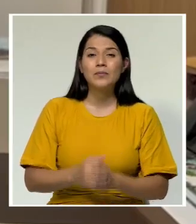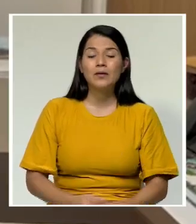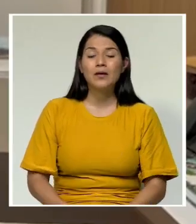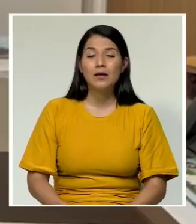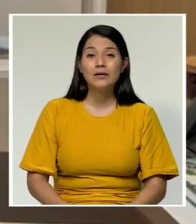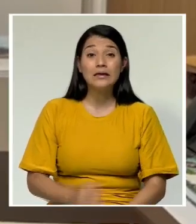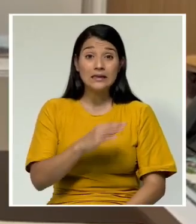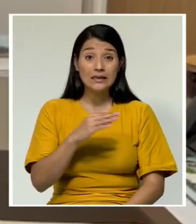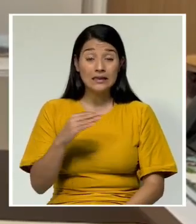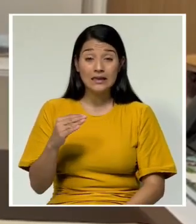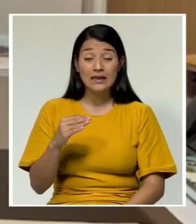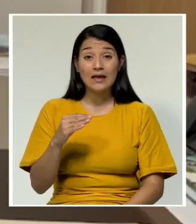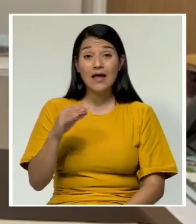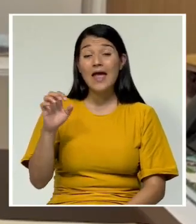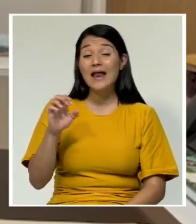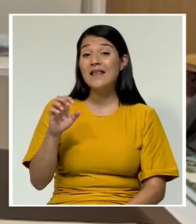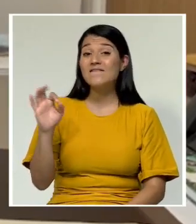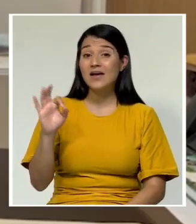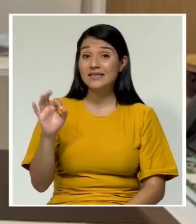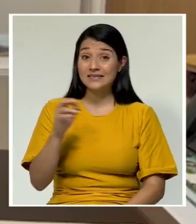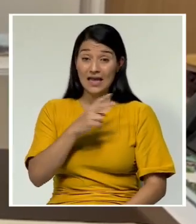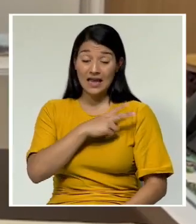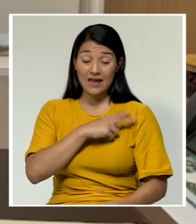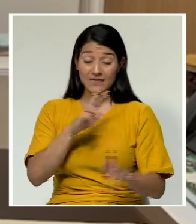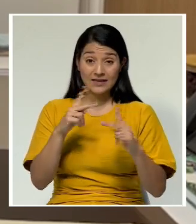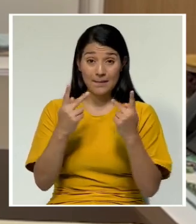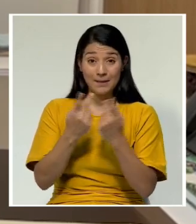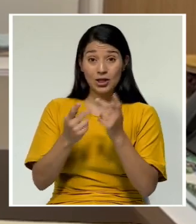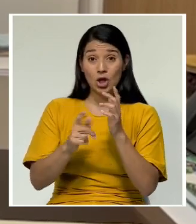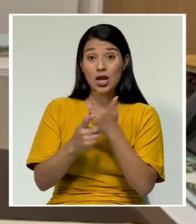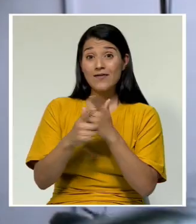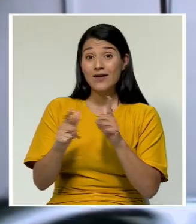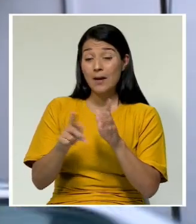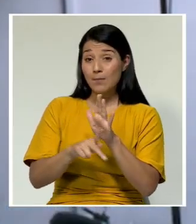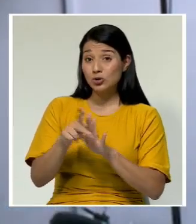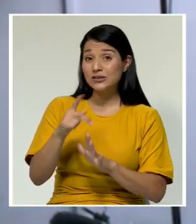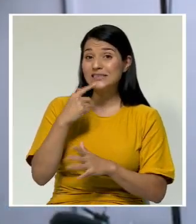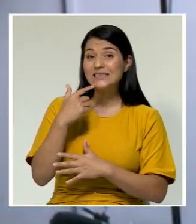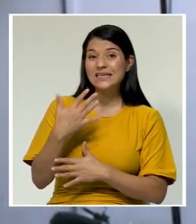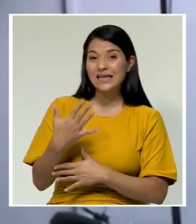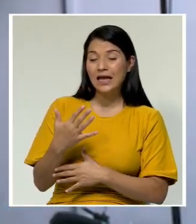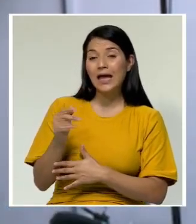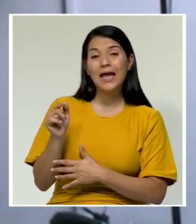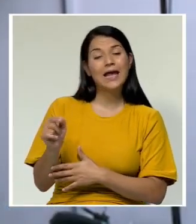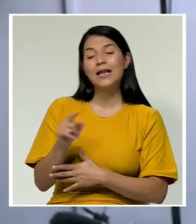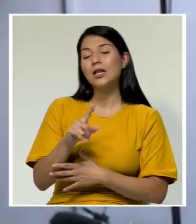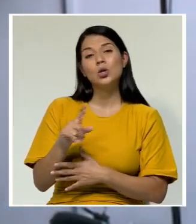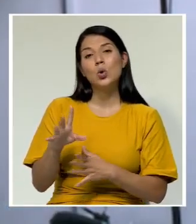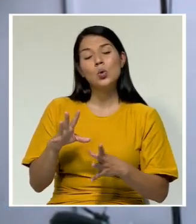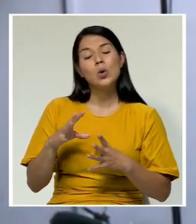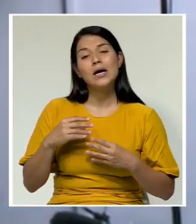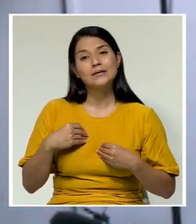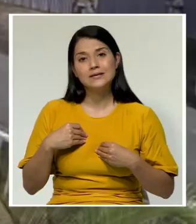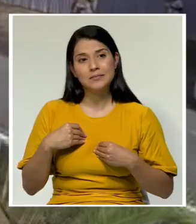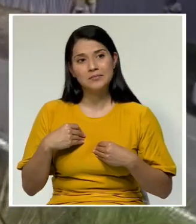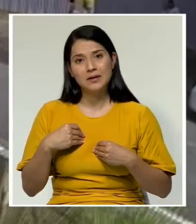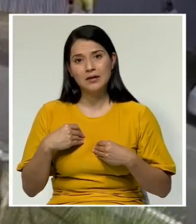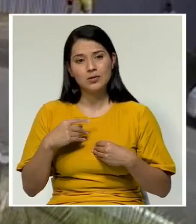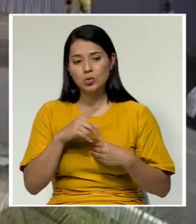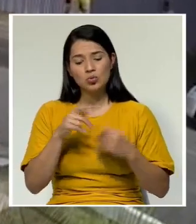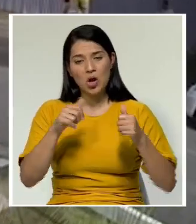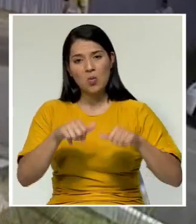regla fiscal, digamos, con los criterios máximos, porque también esa es la que la oposición nos pidió. Una regla